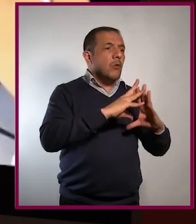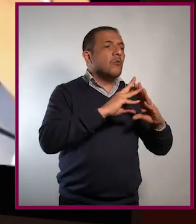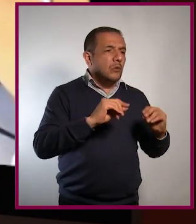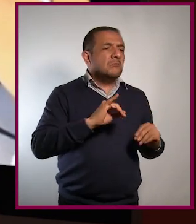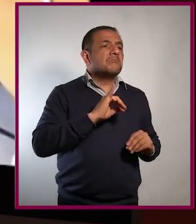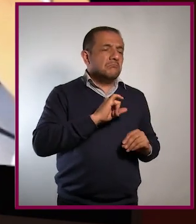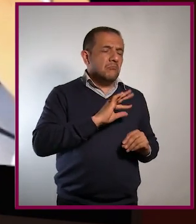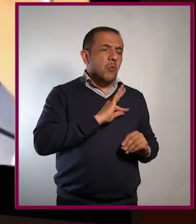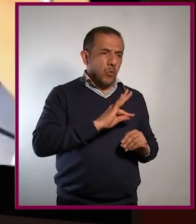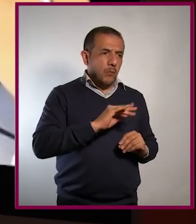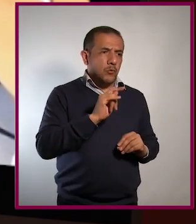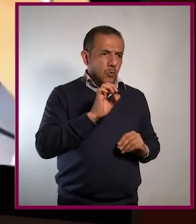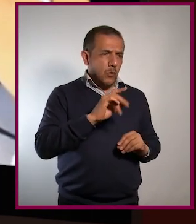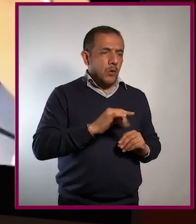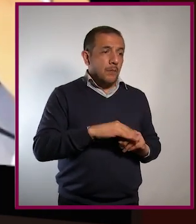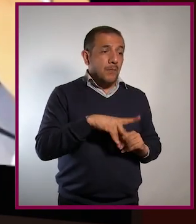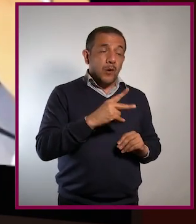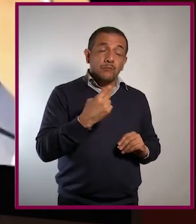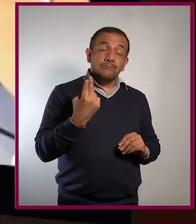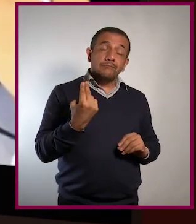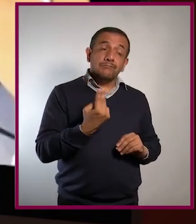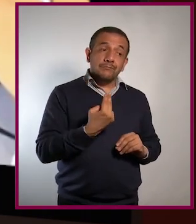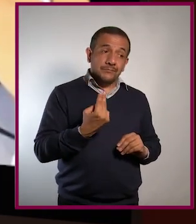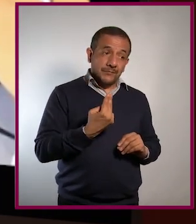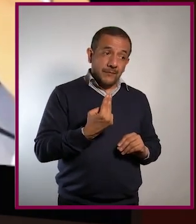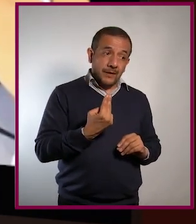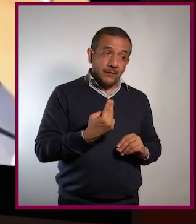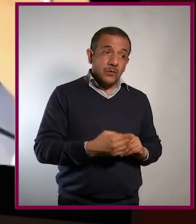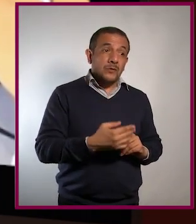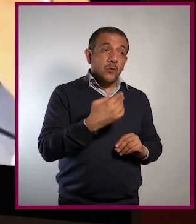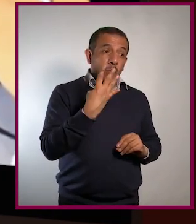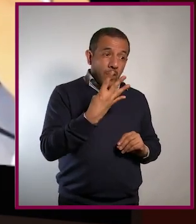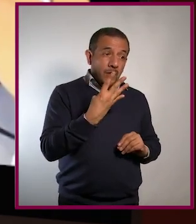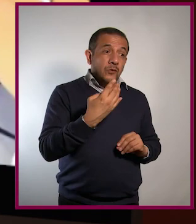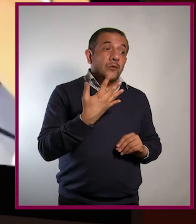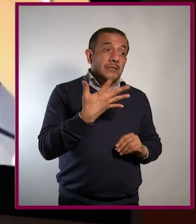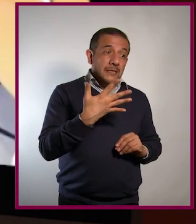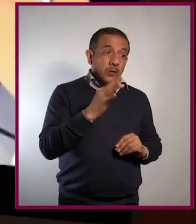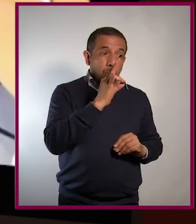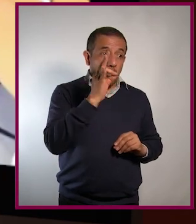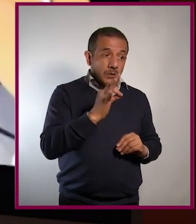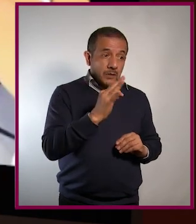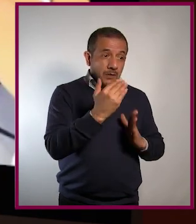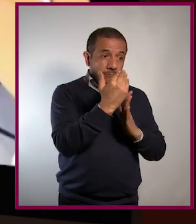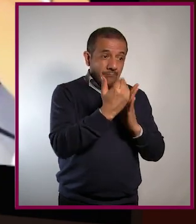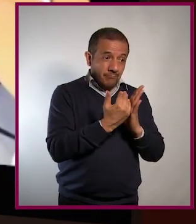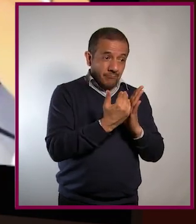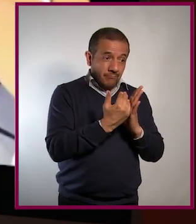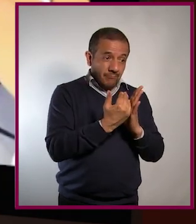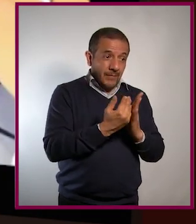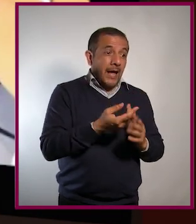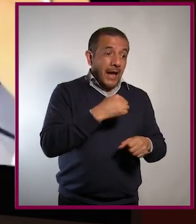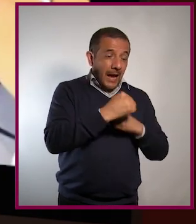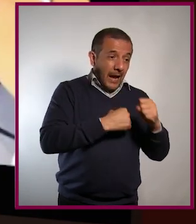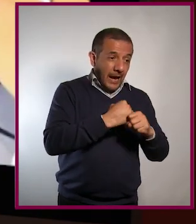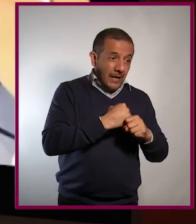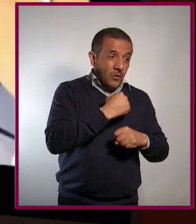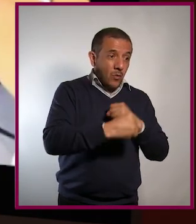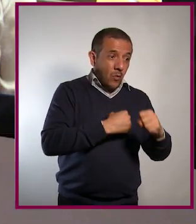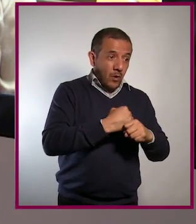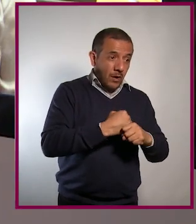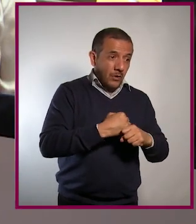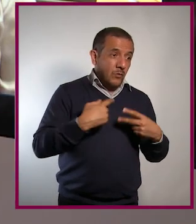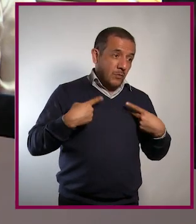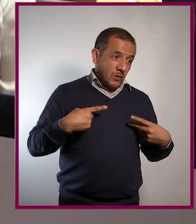erradicar, pero se necesita un 4 o 5% de disminución en la incidencia cada